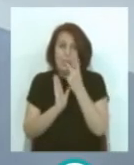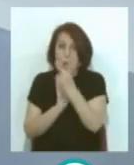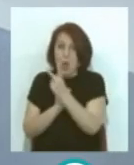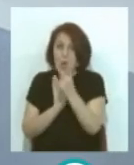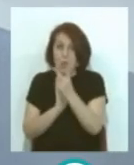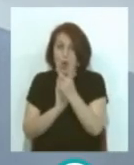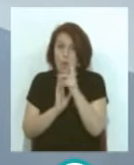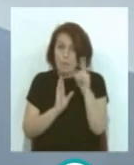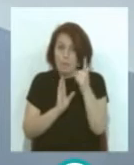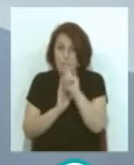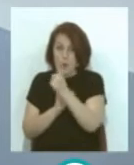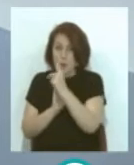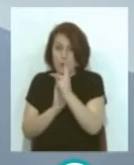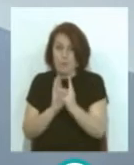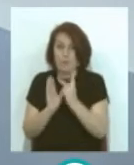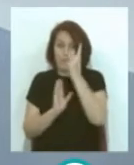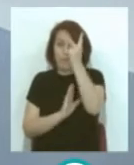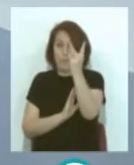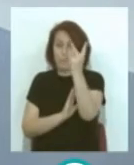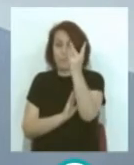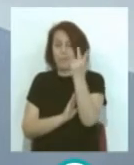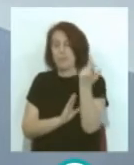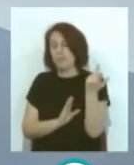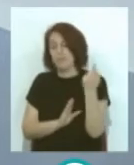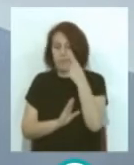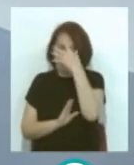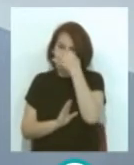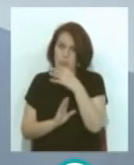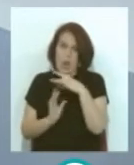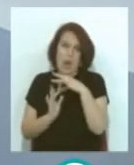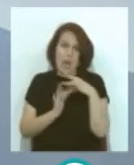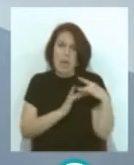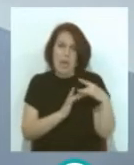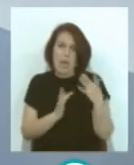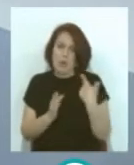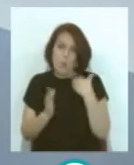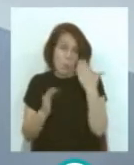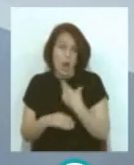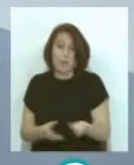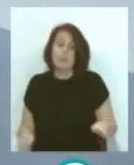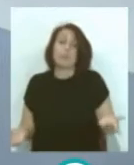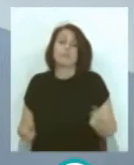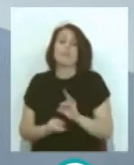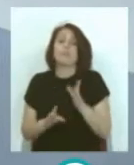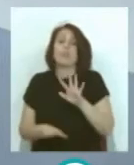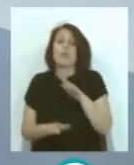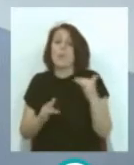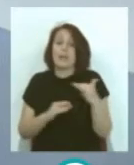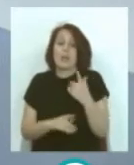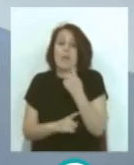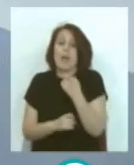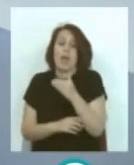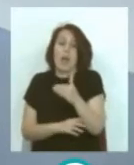de cada uno de estos los grupos, yo creo que el liderazgo no lo tienen. Lo que pasa es que, claro, quedan 5 partidos